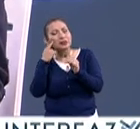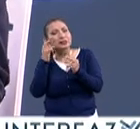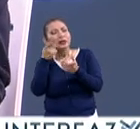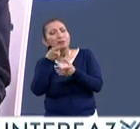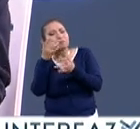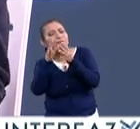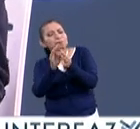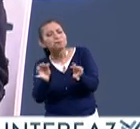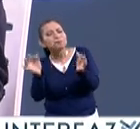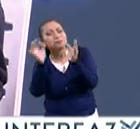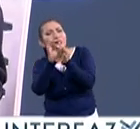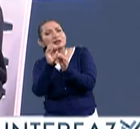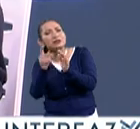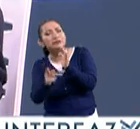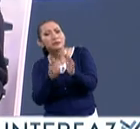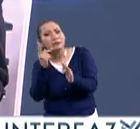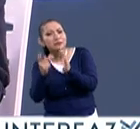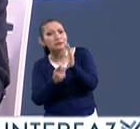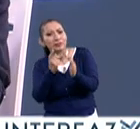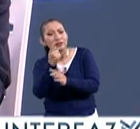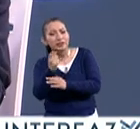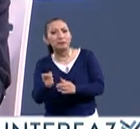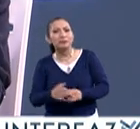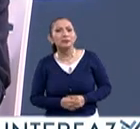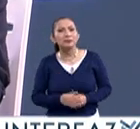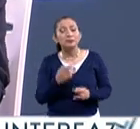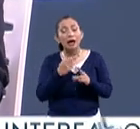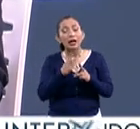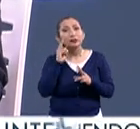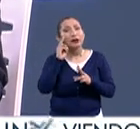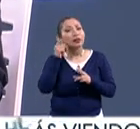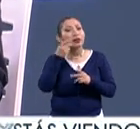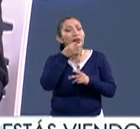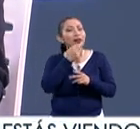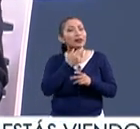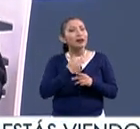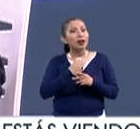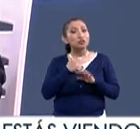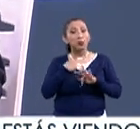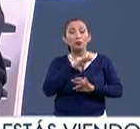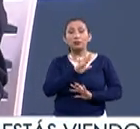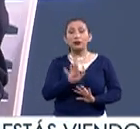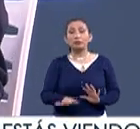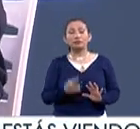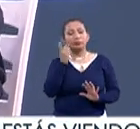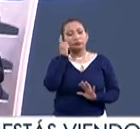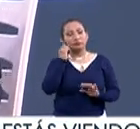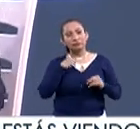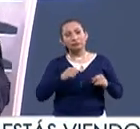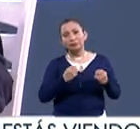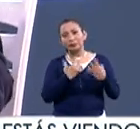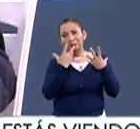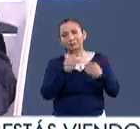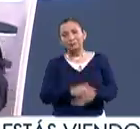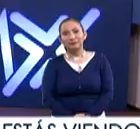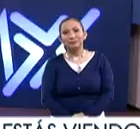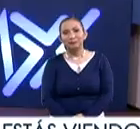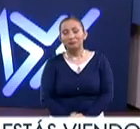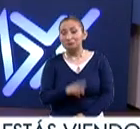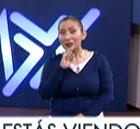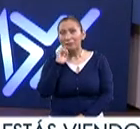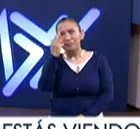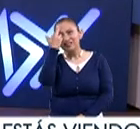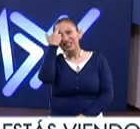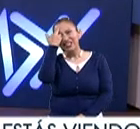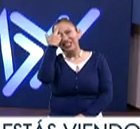100 veces, 100 veces, 100, hasta oírla decir: estoy muerta de sueño. Te remite